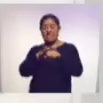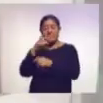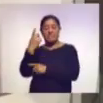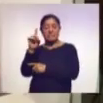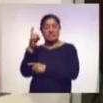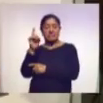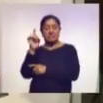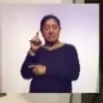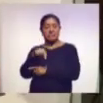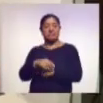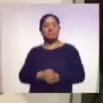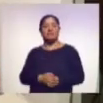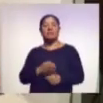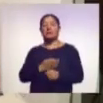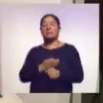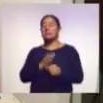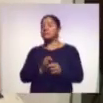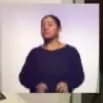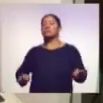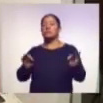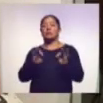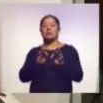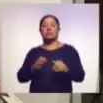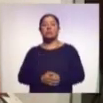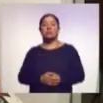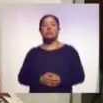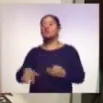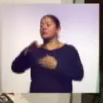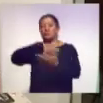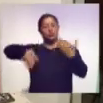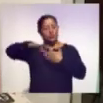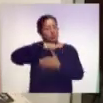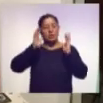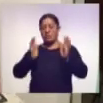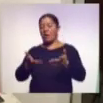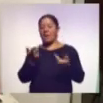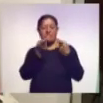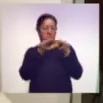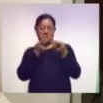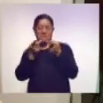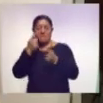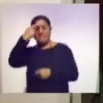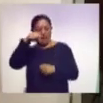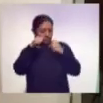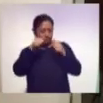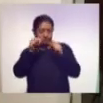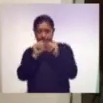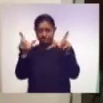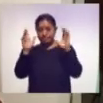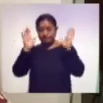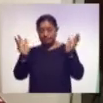flujo es un mes importante. Nosotros estamos ya preparados para atender cualquier situación, tanto desde el